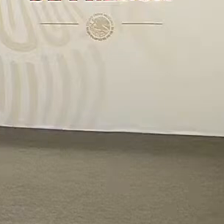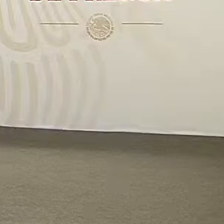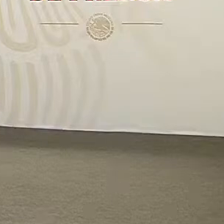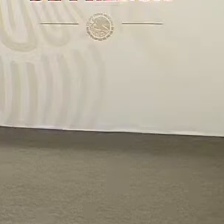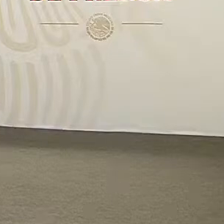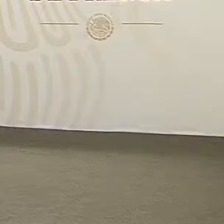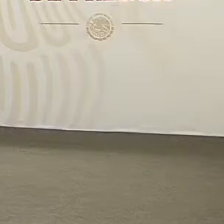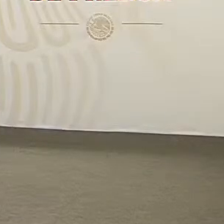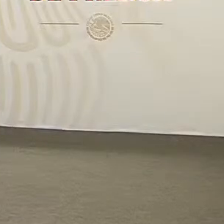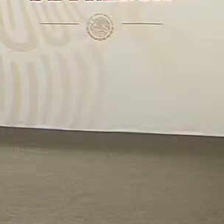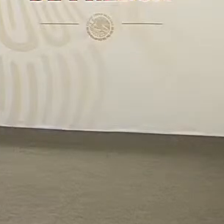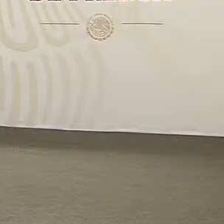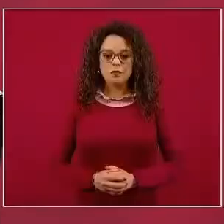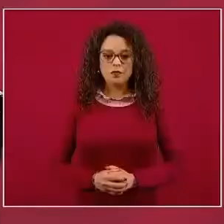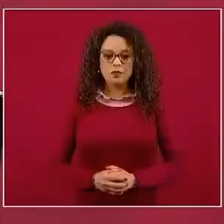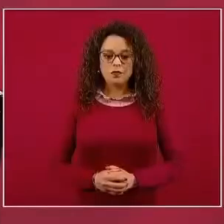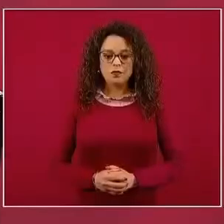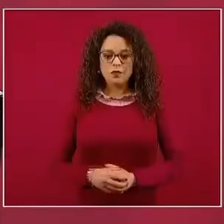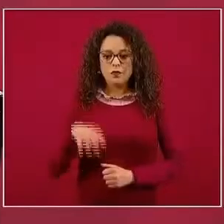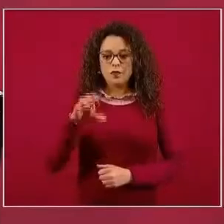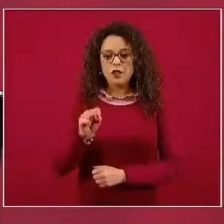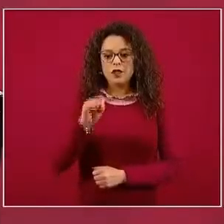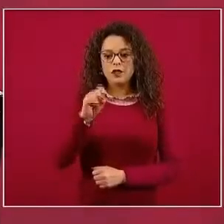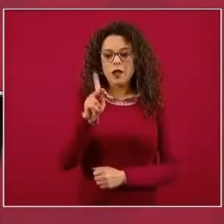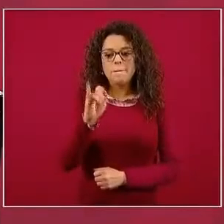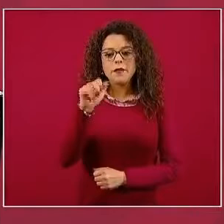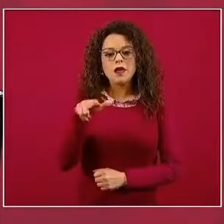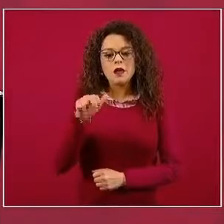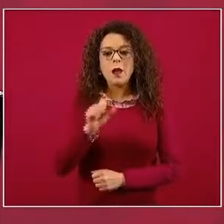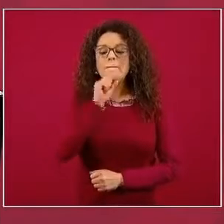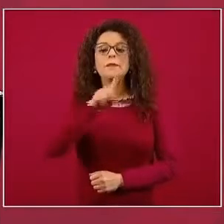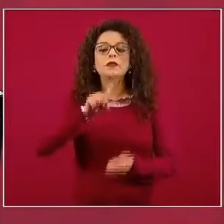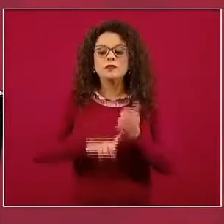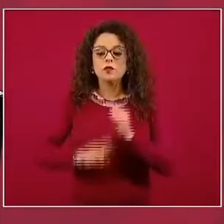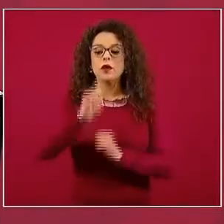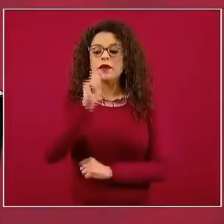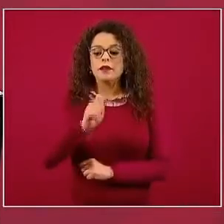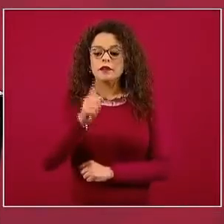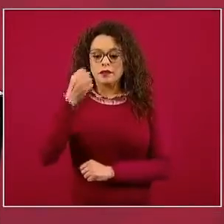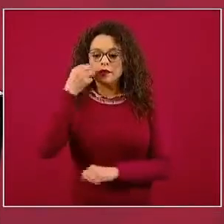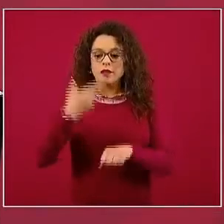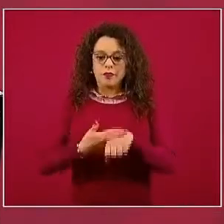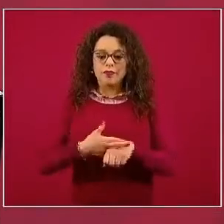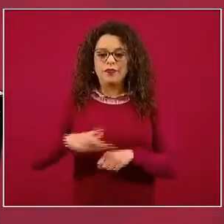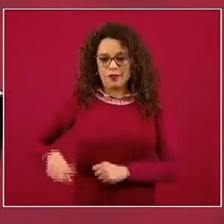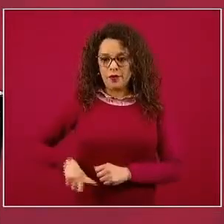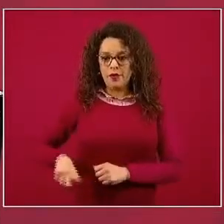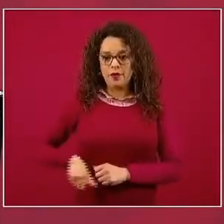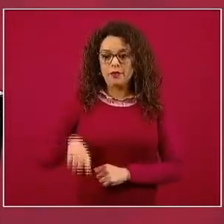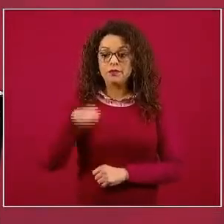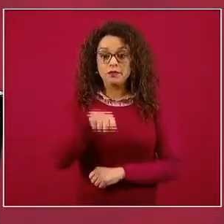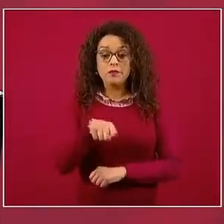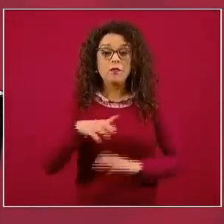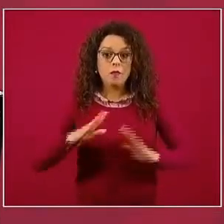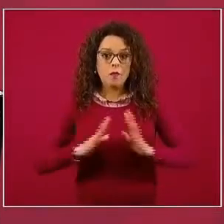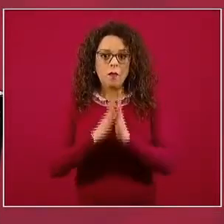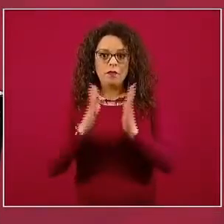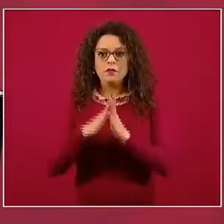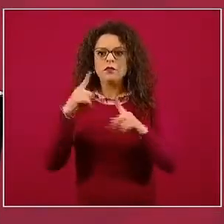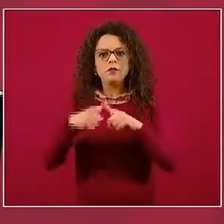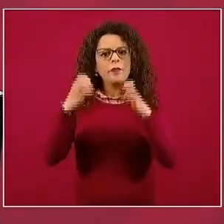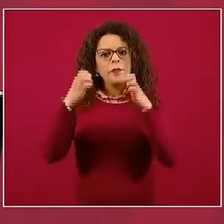de Protección de Niñas y Adolescentes, también dependiente de la Secretaría de Gobernación, participó. Ahí estuvo la